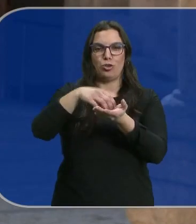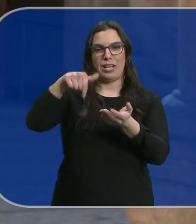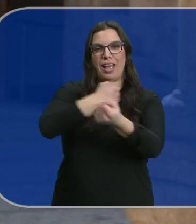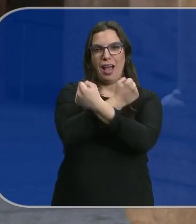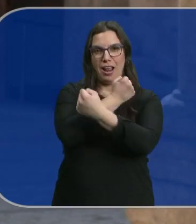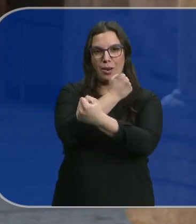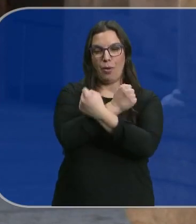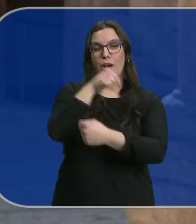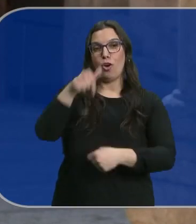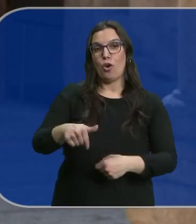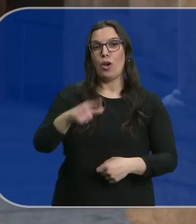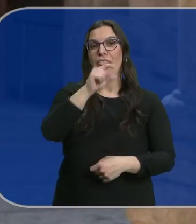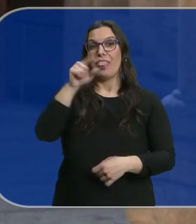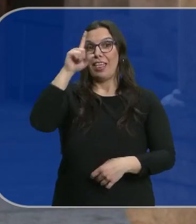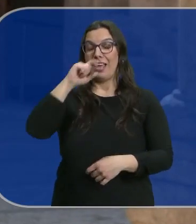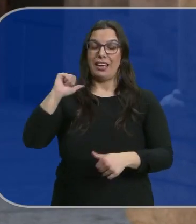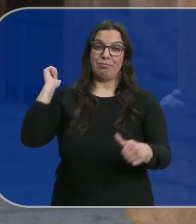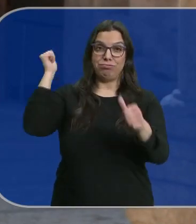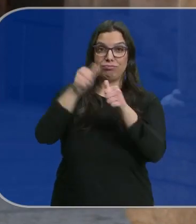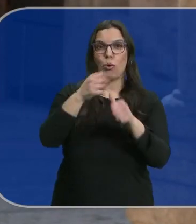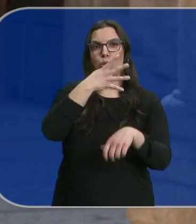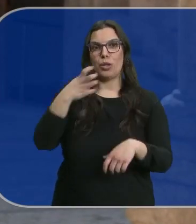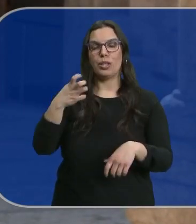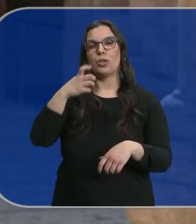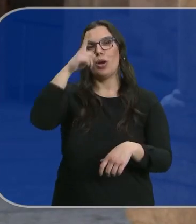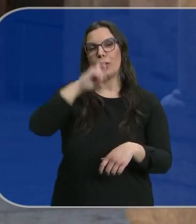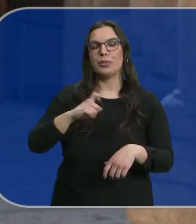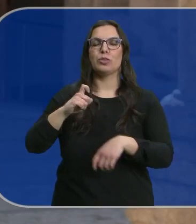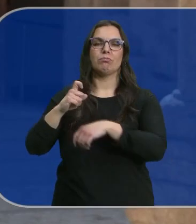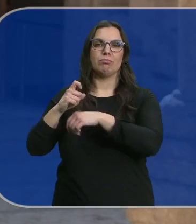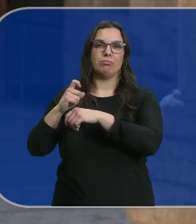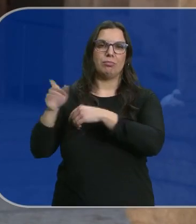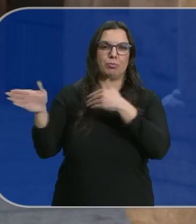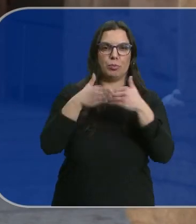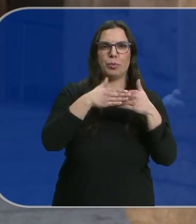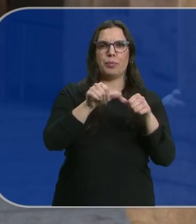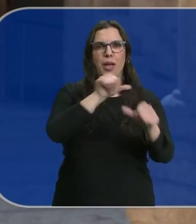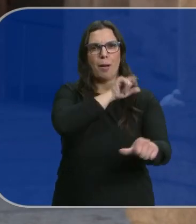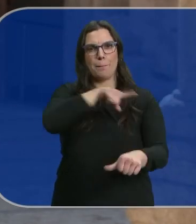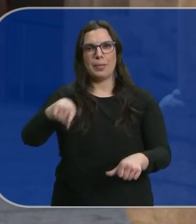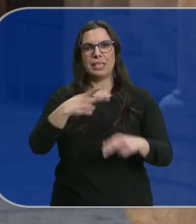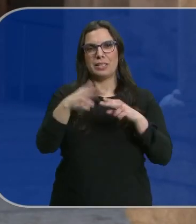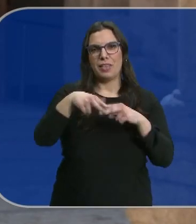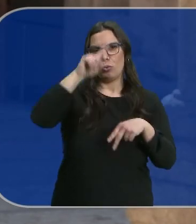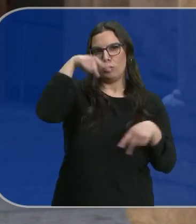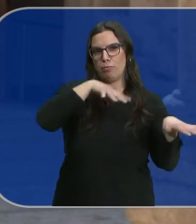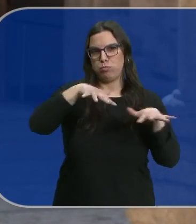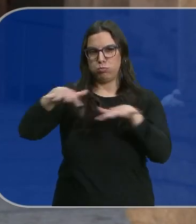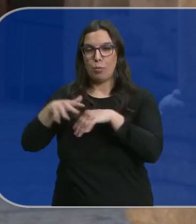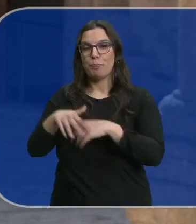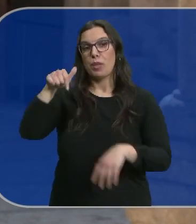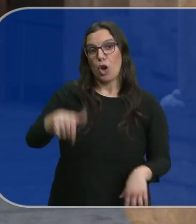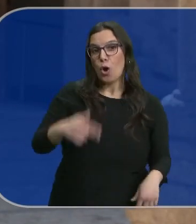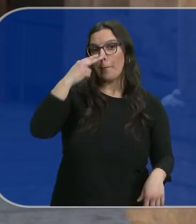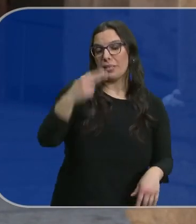la clausura de este centenario que ha movilizado una importantísima actividad cultural en los últimos meses en esta localidad salmantina. Hoy con la